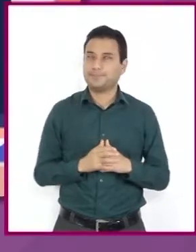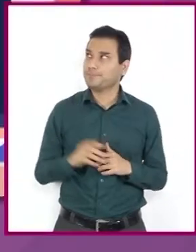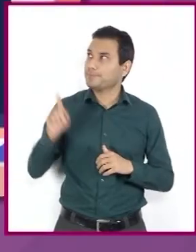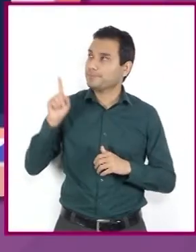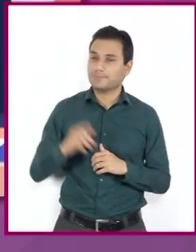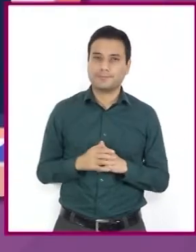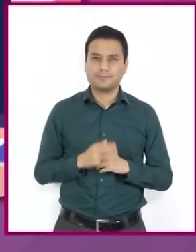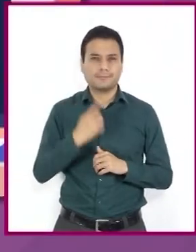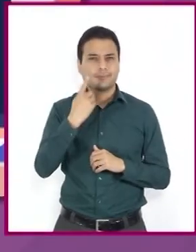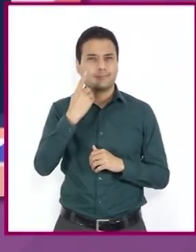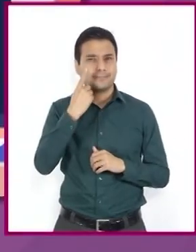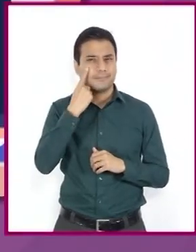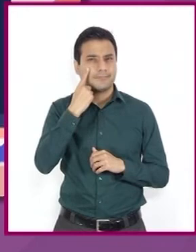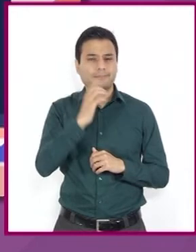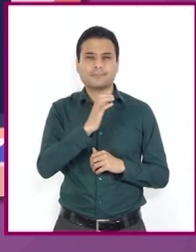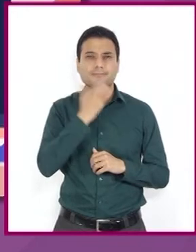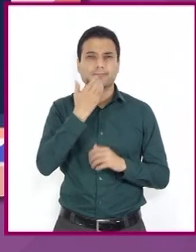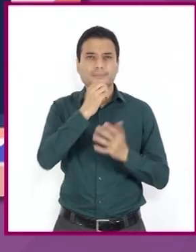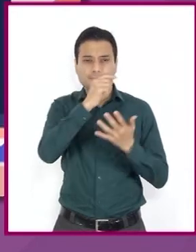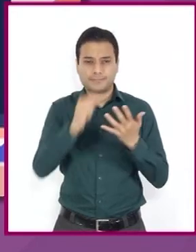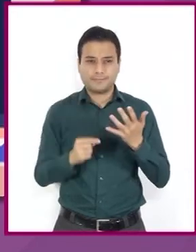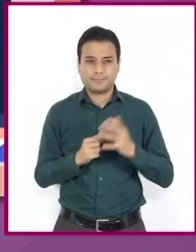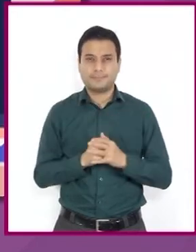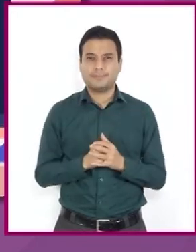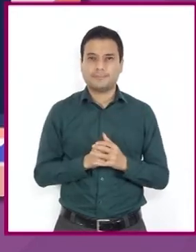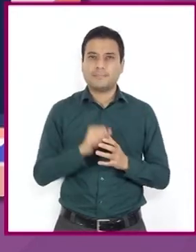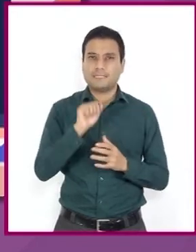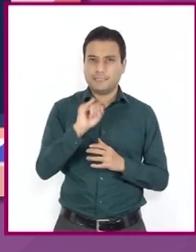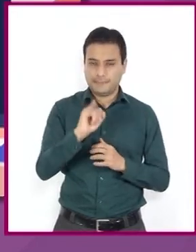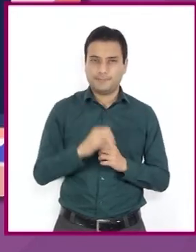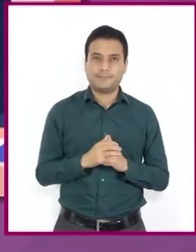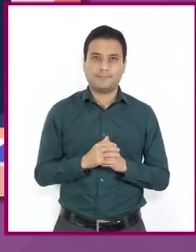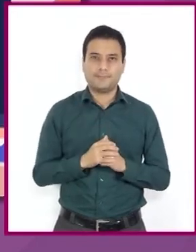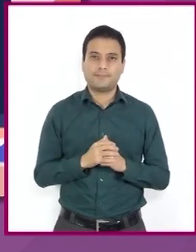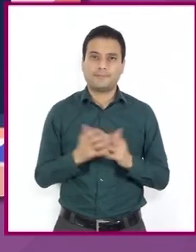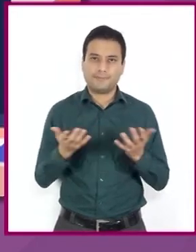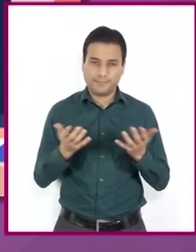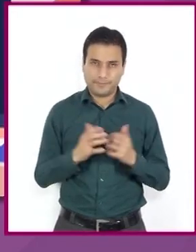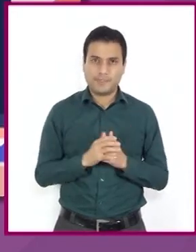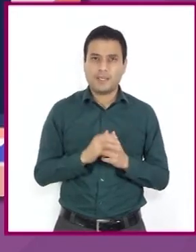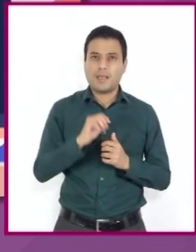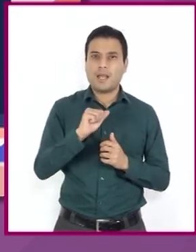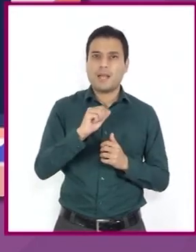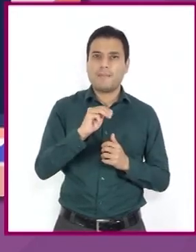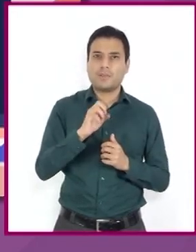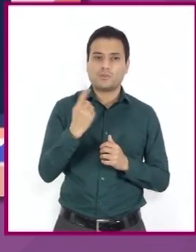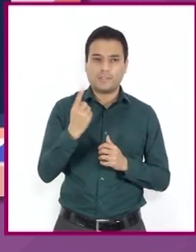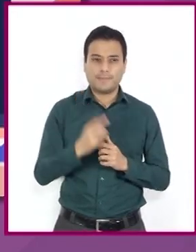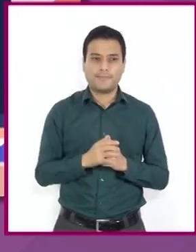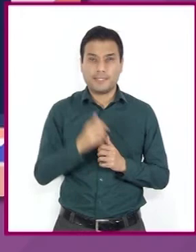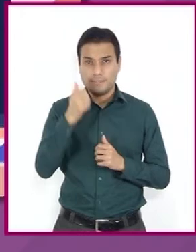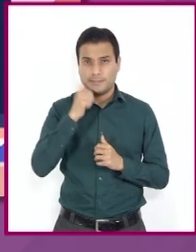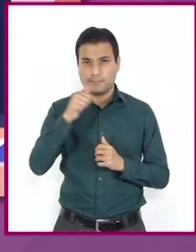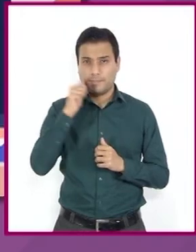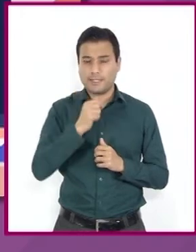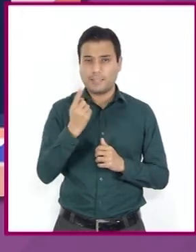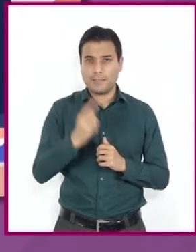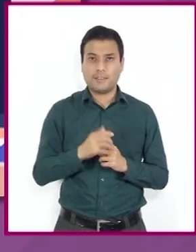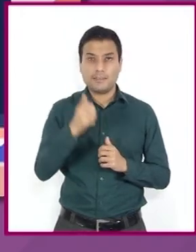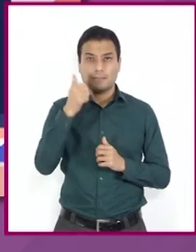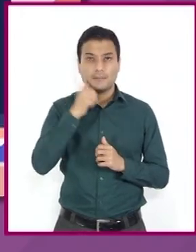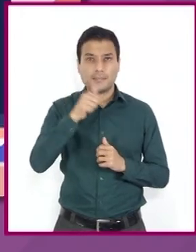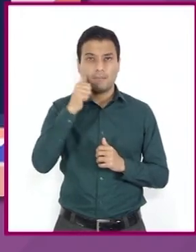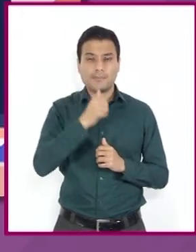Los principales nexos condicionales son sí, a menos que, siempre y